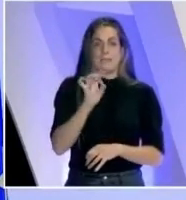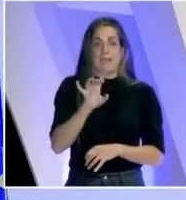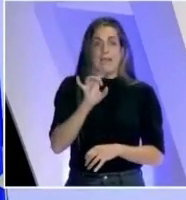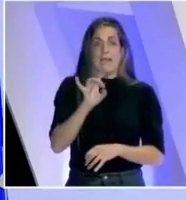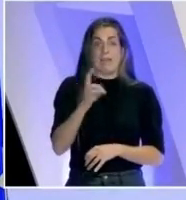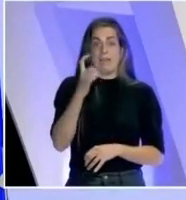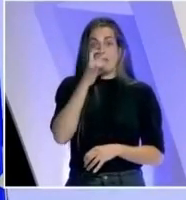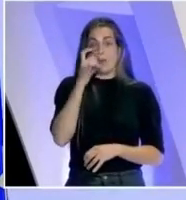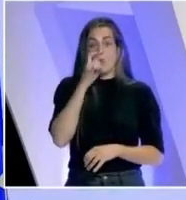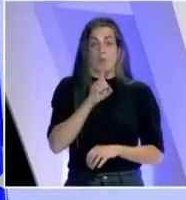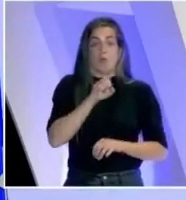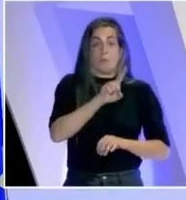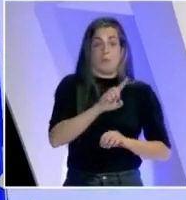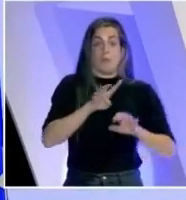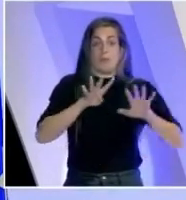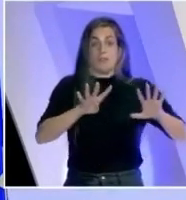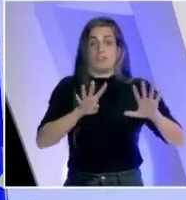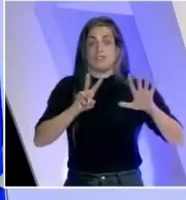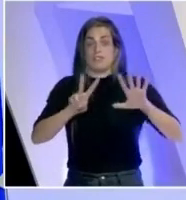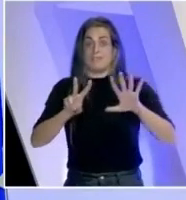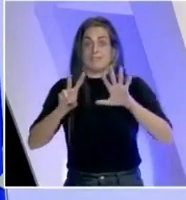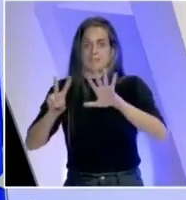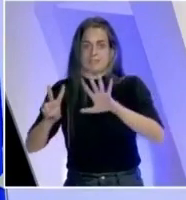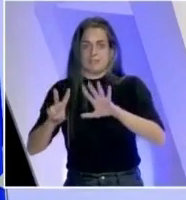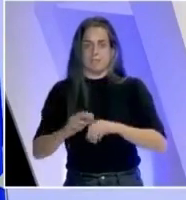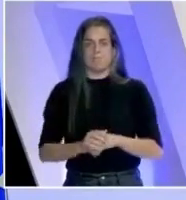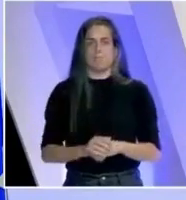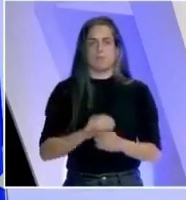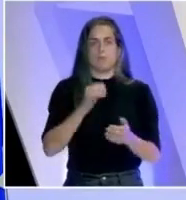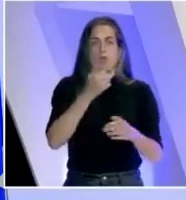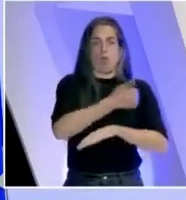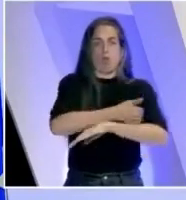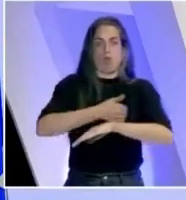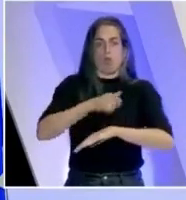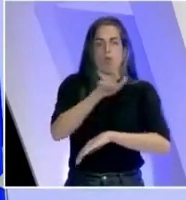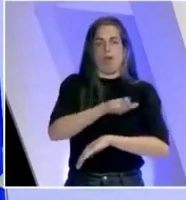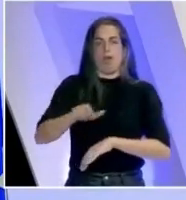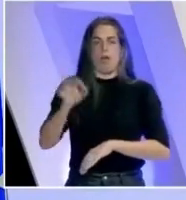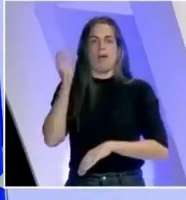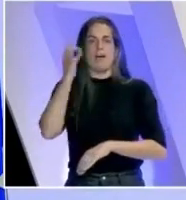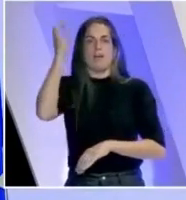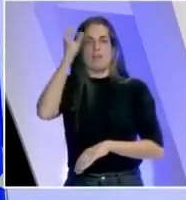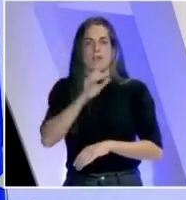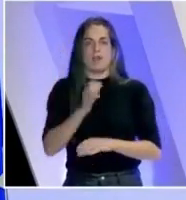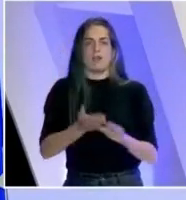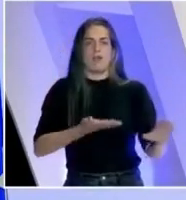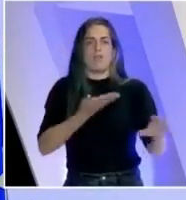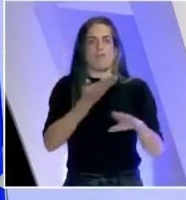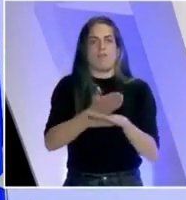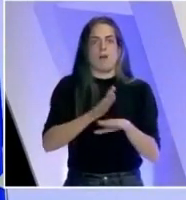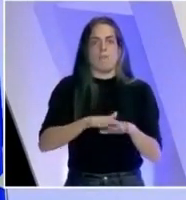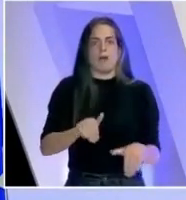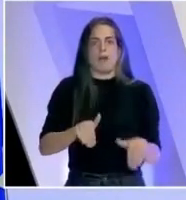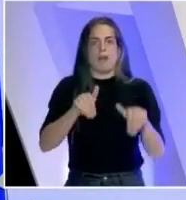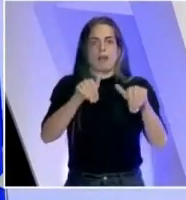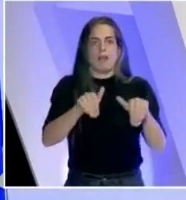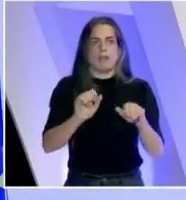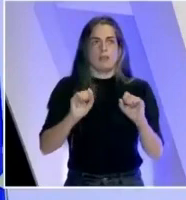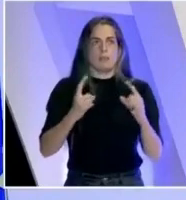15 de junio de 1977, los ciudadanos y ciudadanas españoles participaron en las primeras elecciones